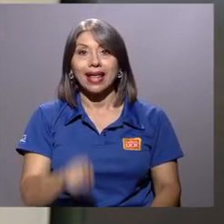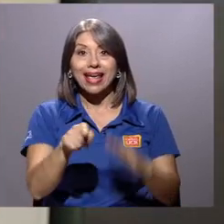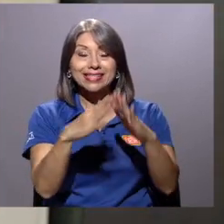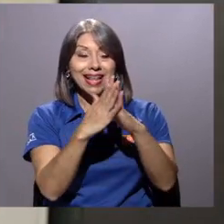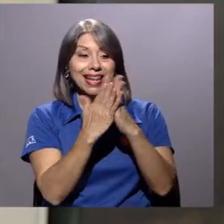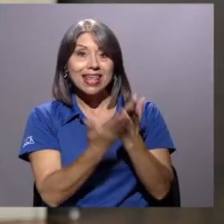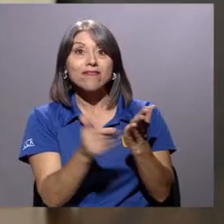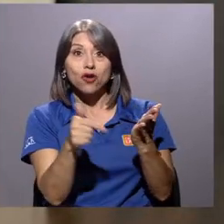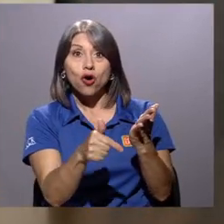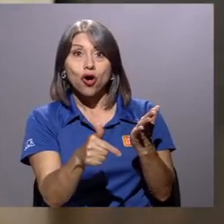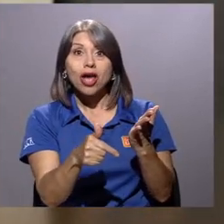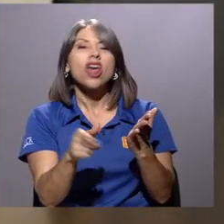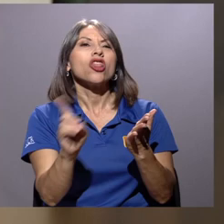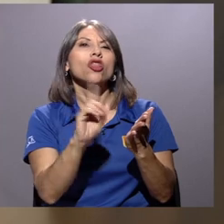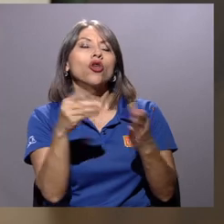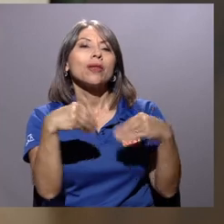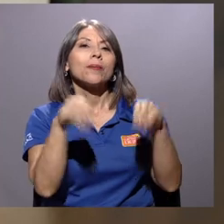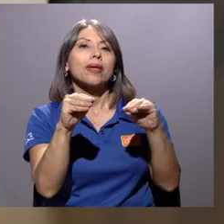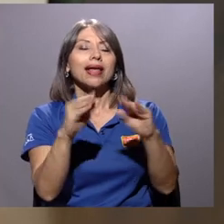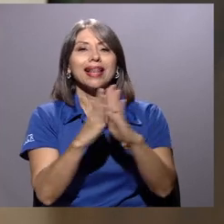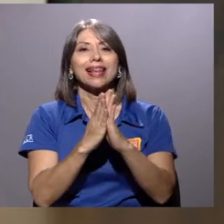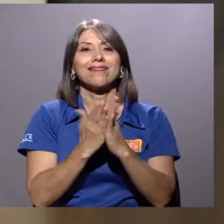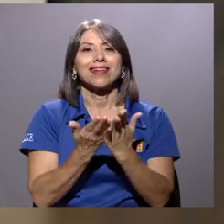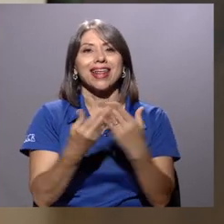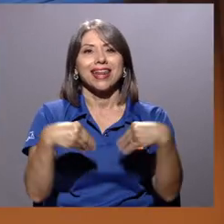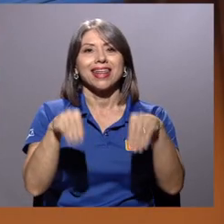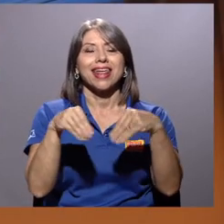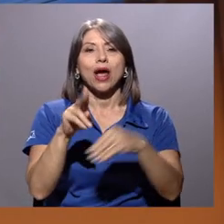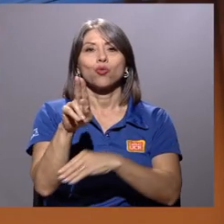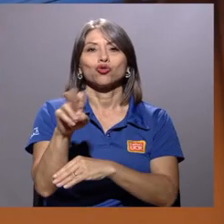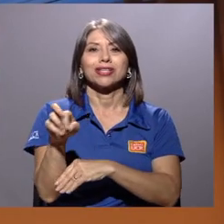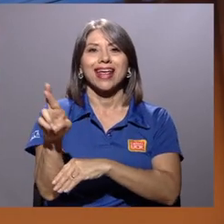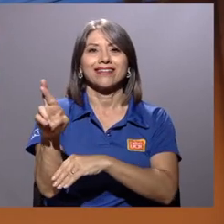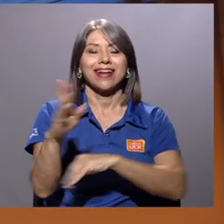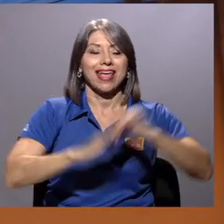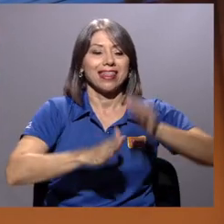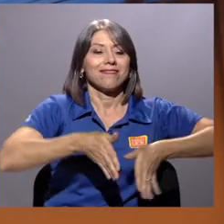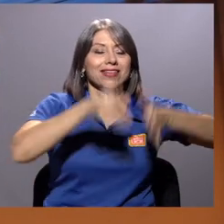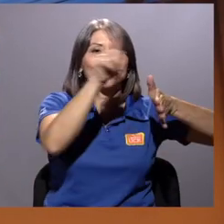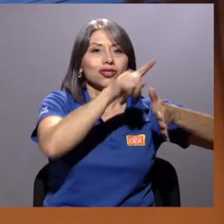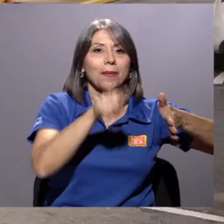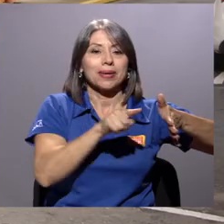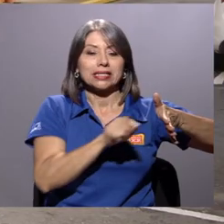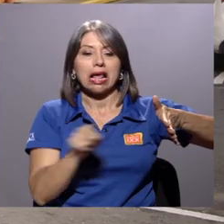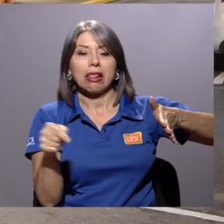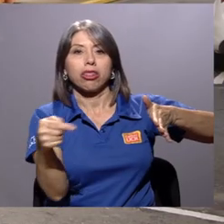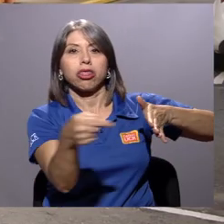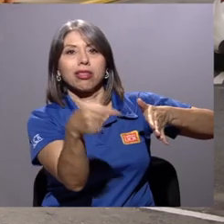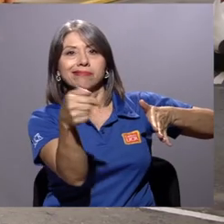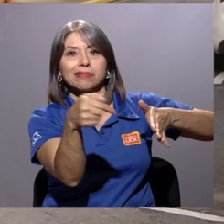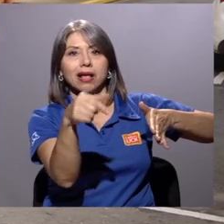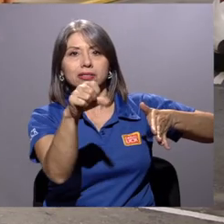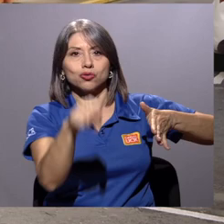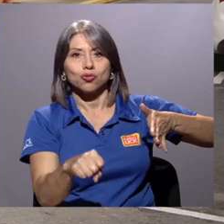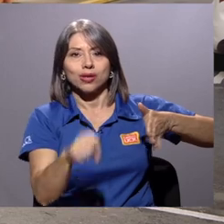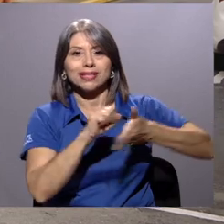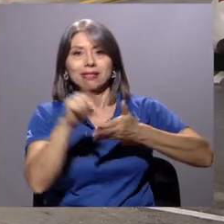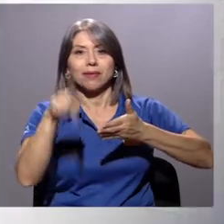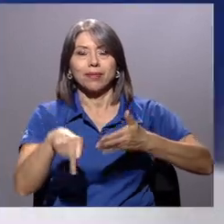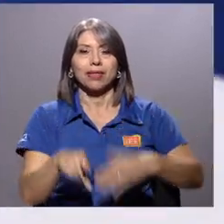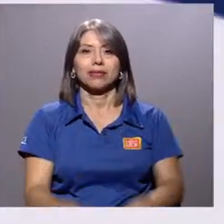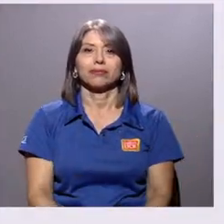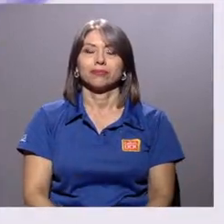Este libro está disponible en la librería UCR, ubicada al costado sur del edificio Saprissa en San Pedro de Montes de Oca.